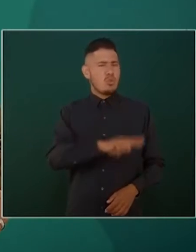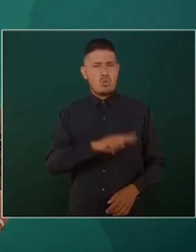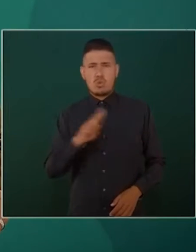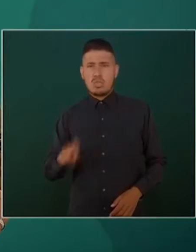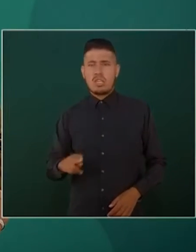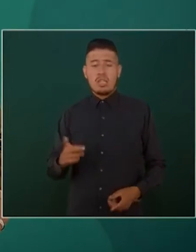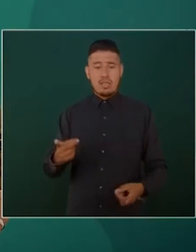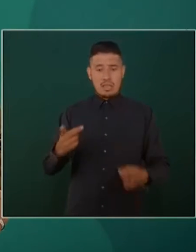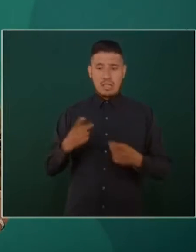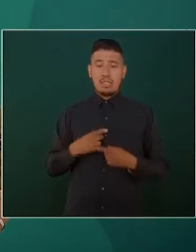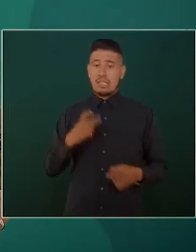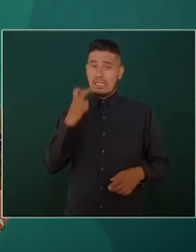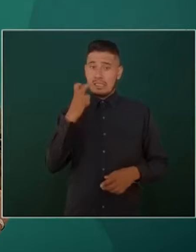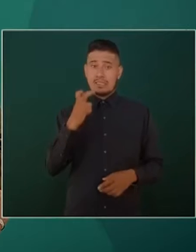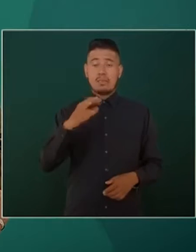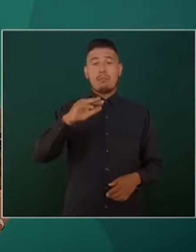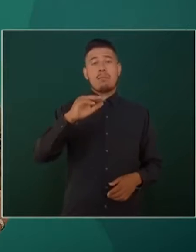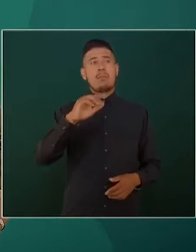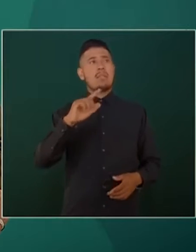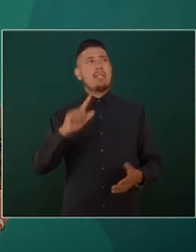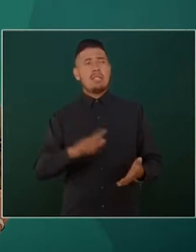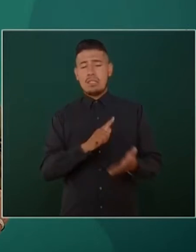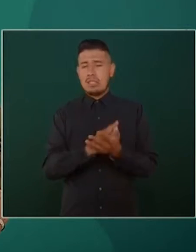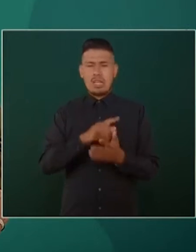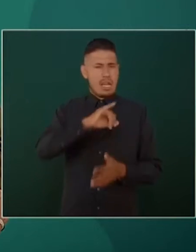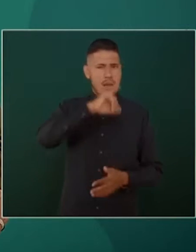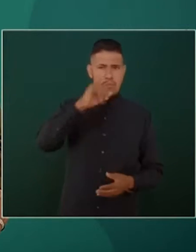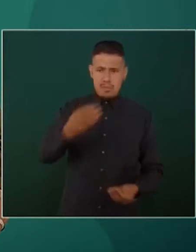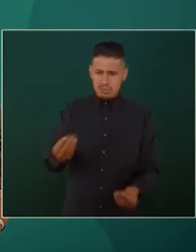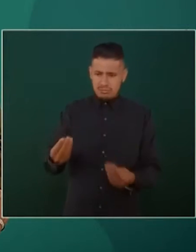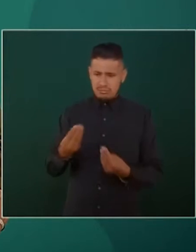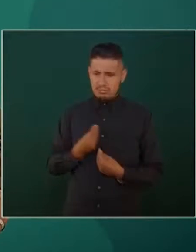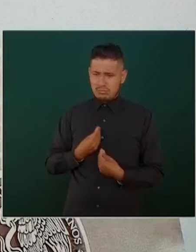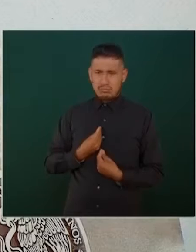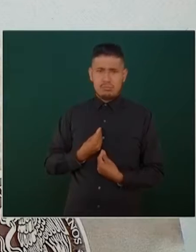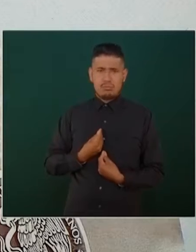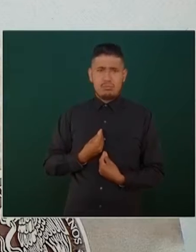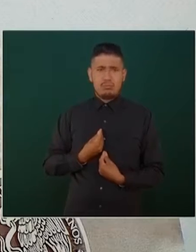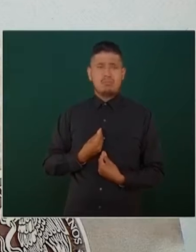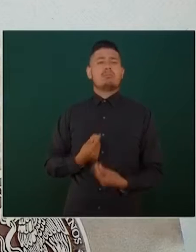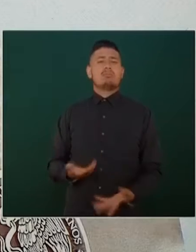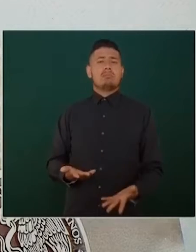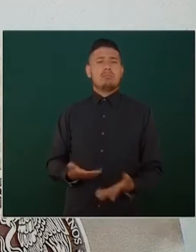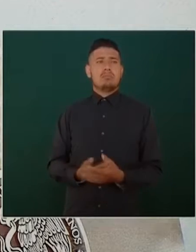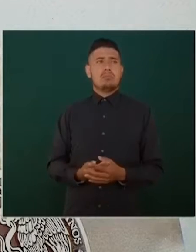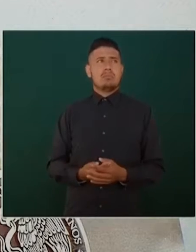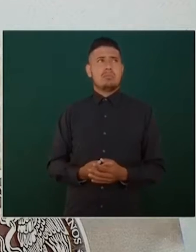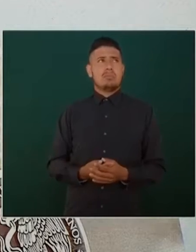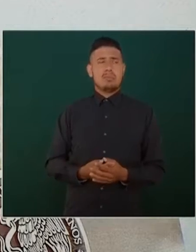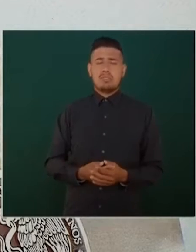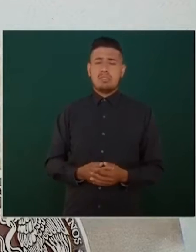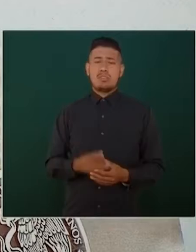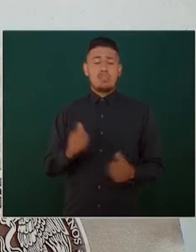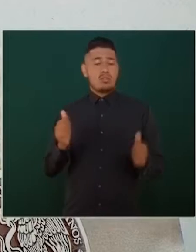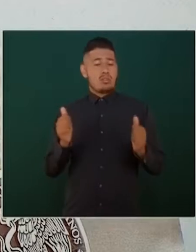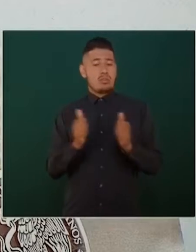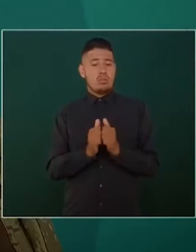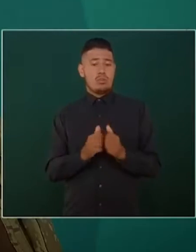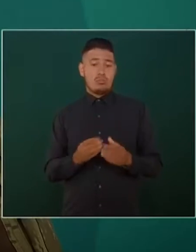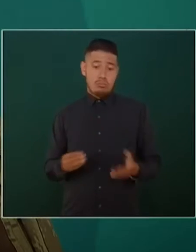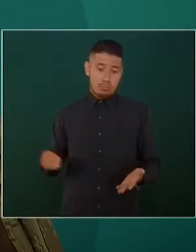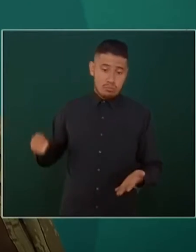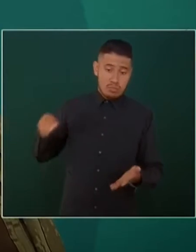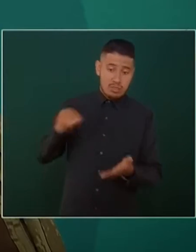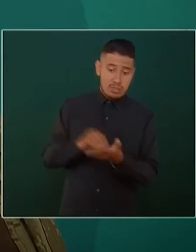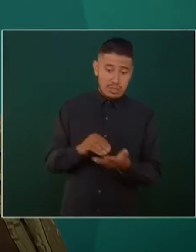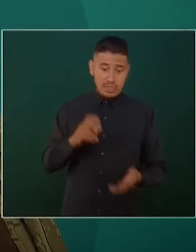darnos ese marco legal, jamás no lo dieron, ni con las administraciones que nos metieron